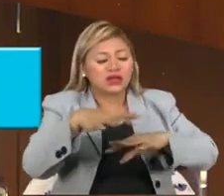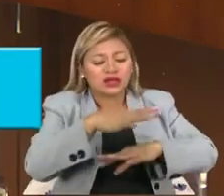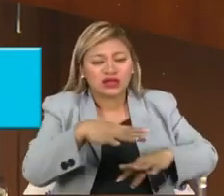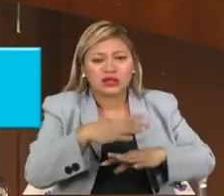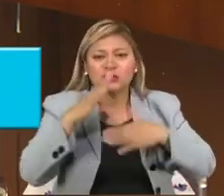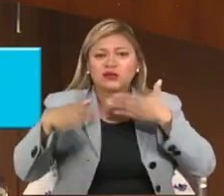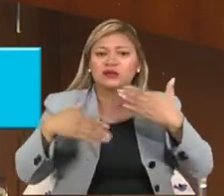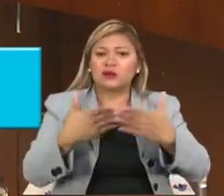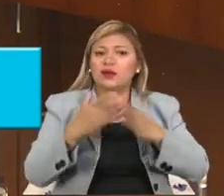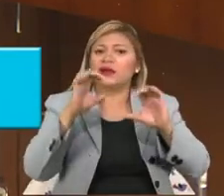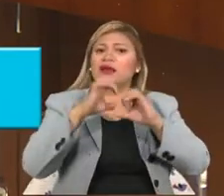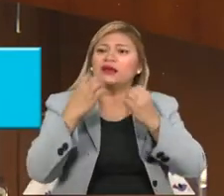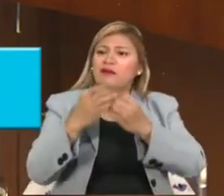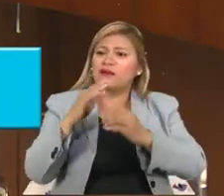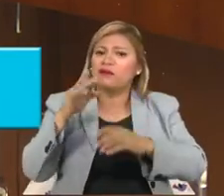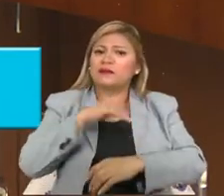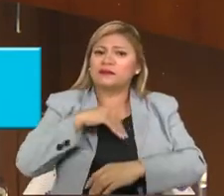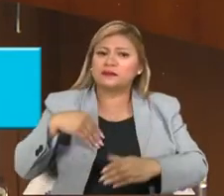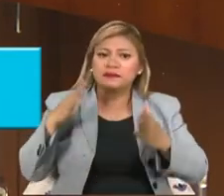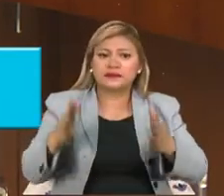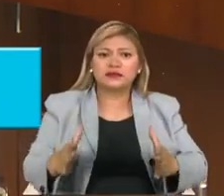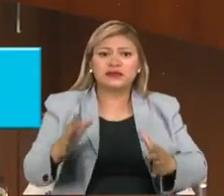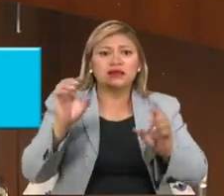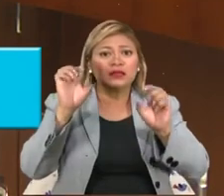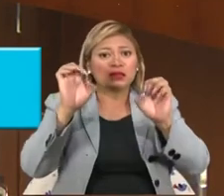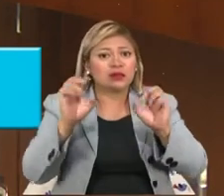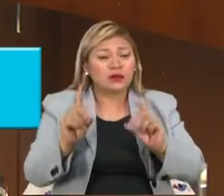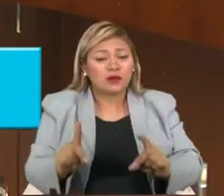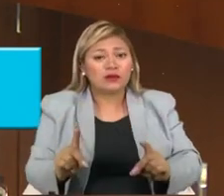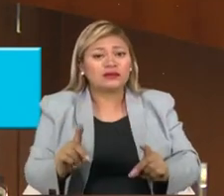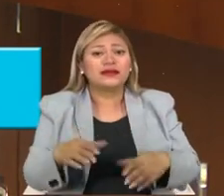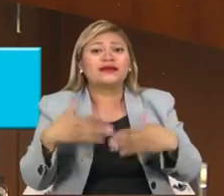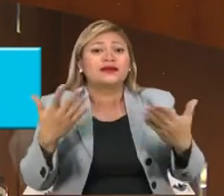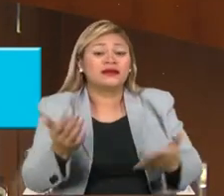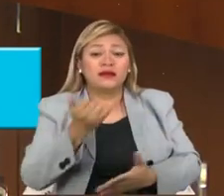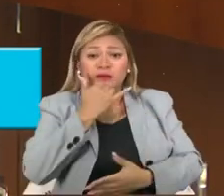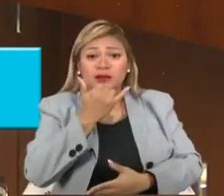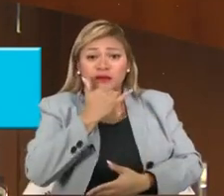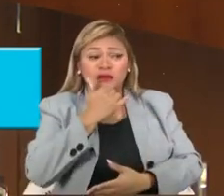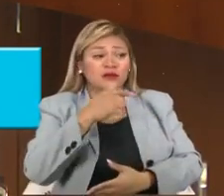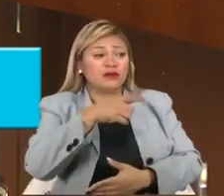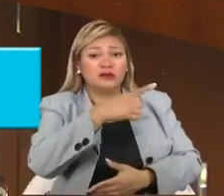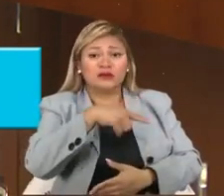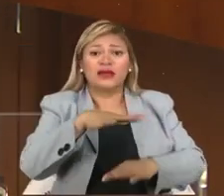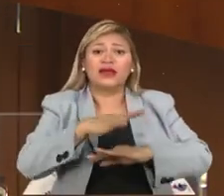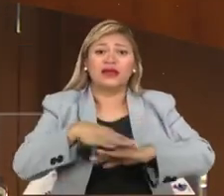su equipo, y que ellos entiendan qué va a ocurrir. Porque lo que les han dicho...